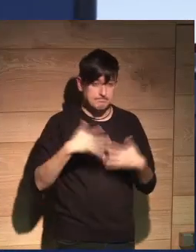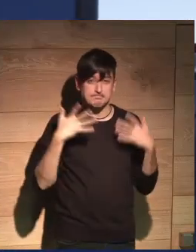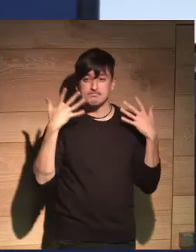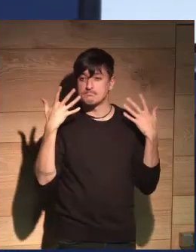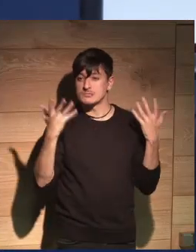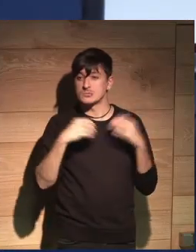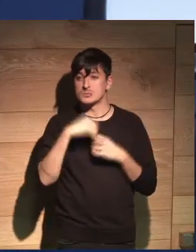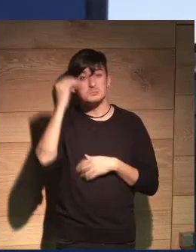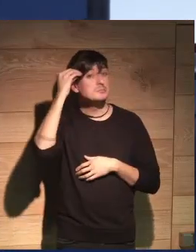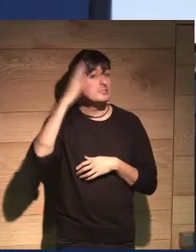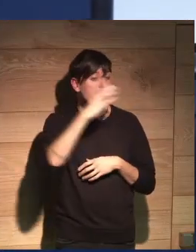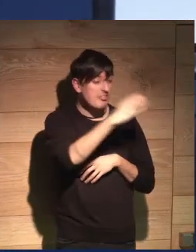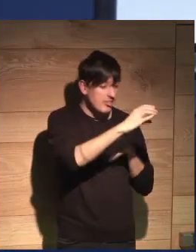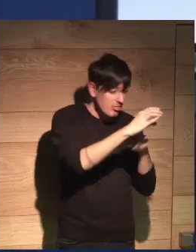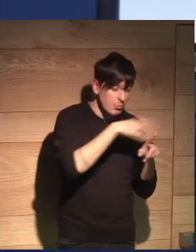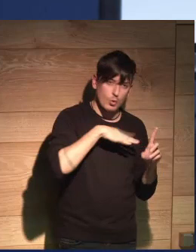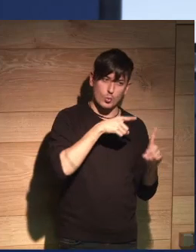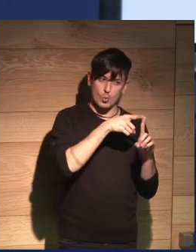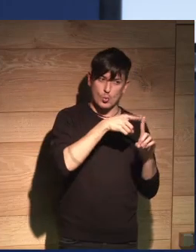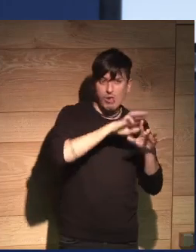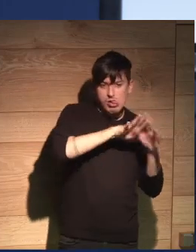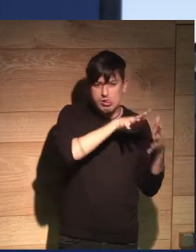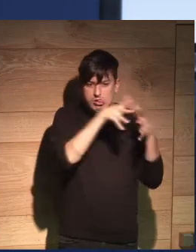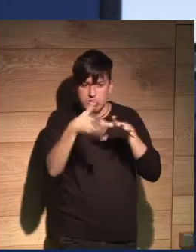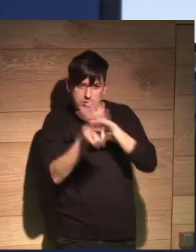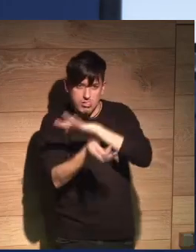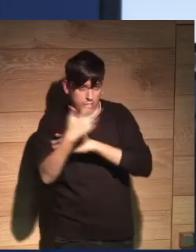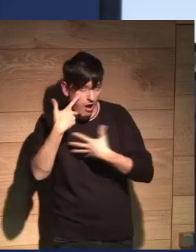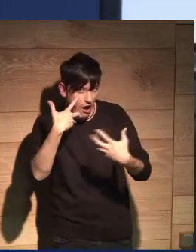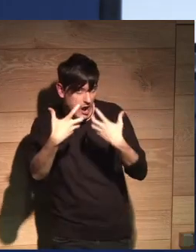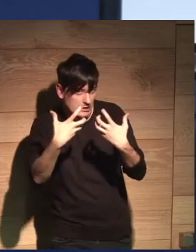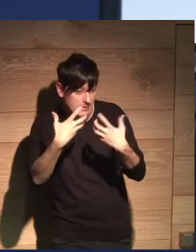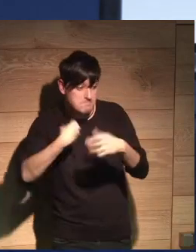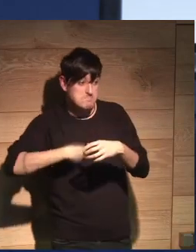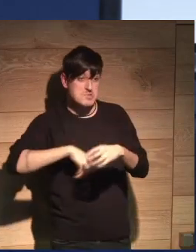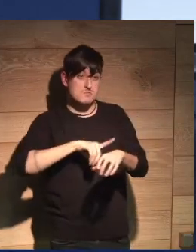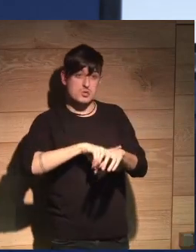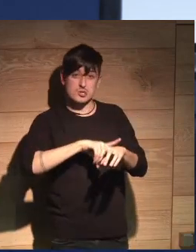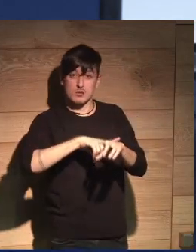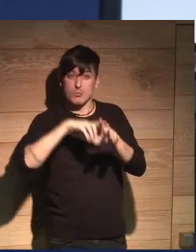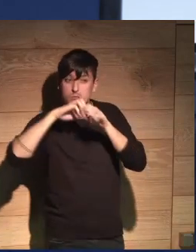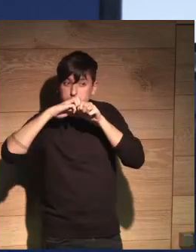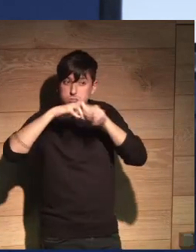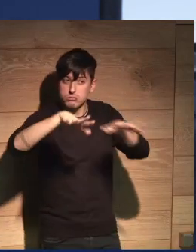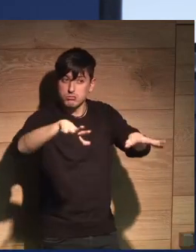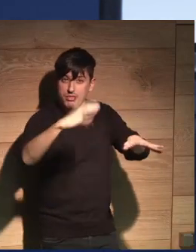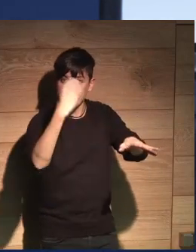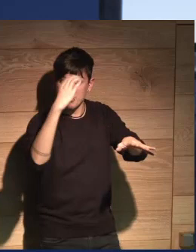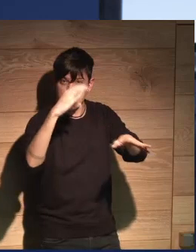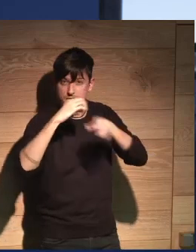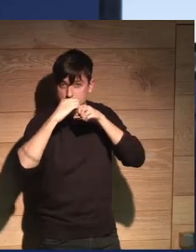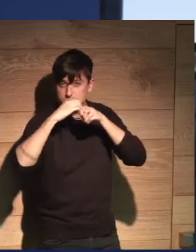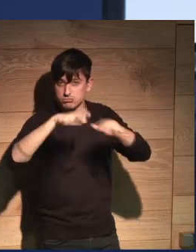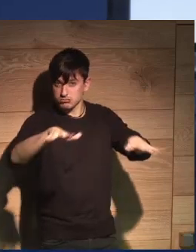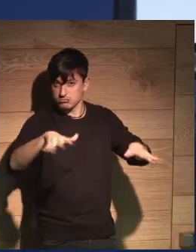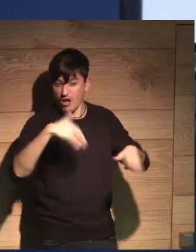ustedes que se puede utilizar la ciencia para crear arte y con ese arte a la misma vez divulgar la ciencia? Que realmente